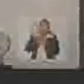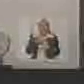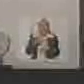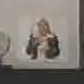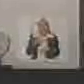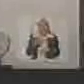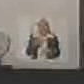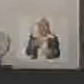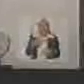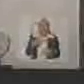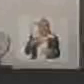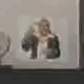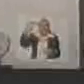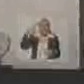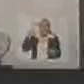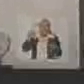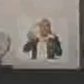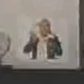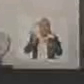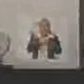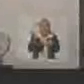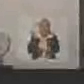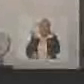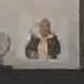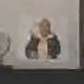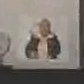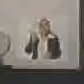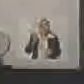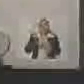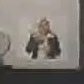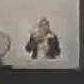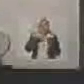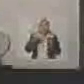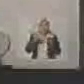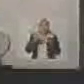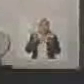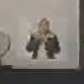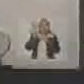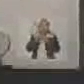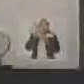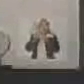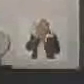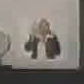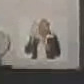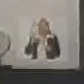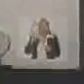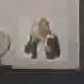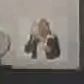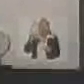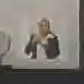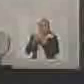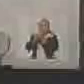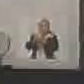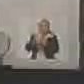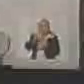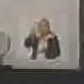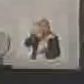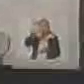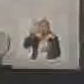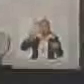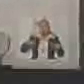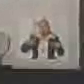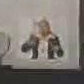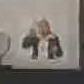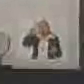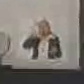logrado representar y acompañar en diversos temas a más de 500 vecinos que han sido afectados en sus bienes,